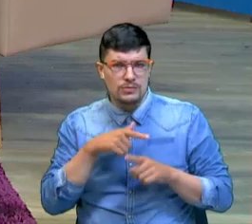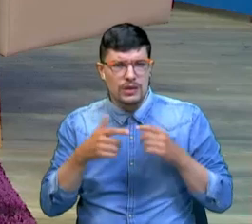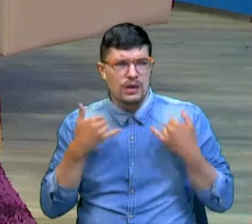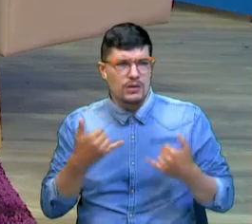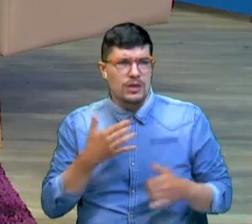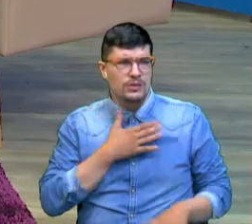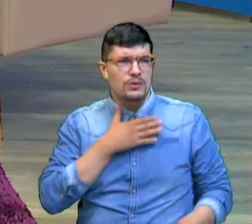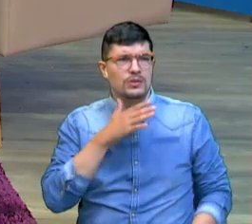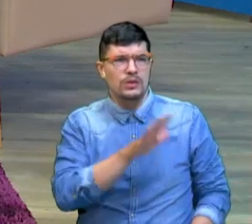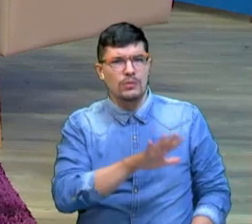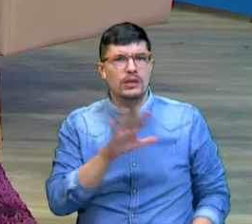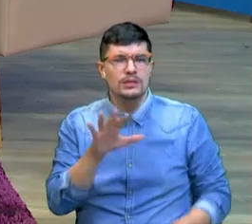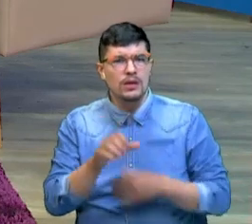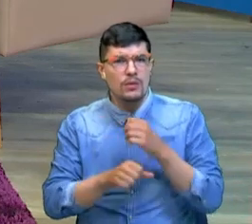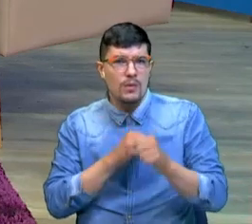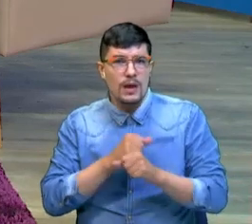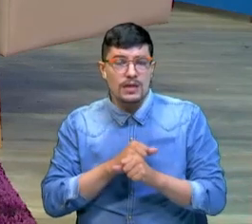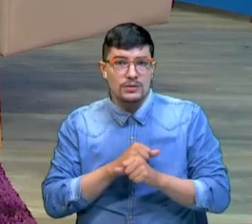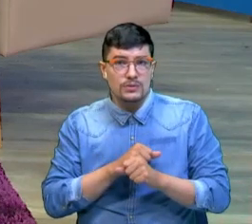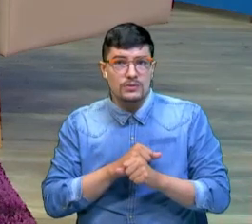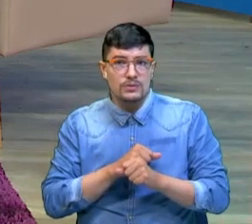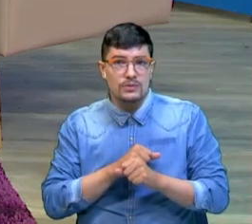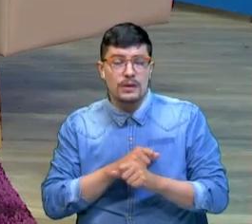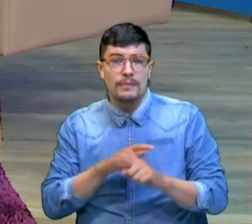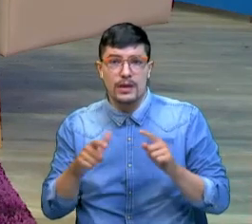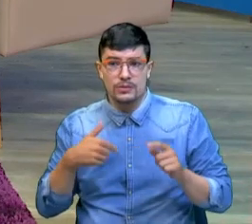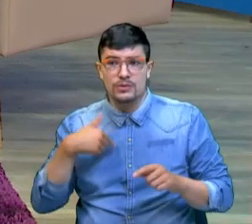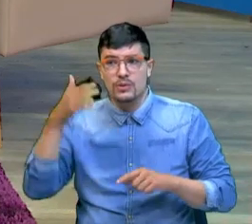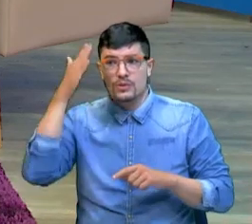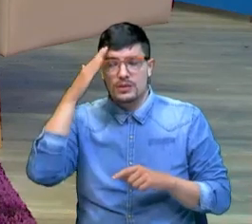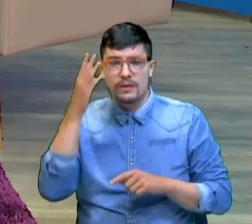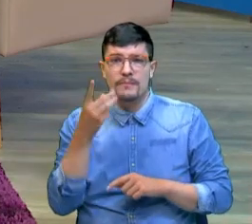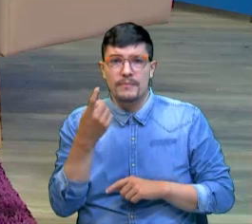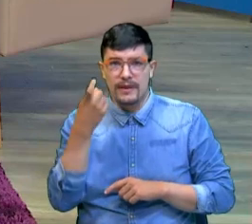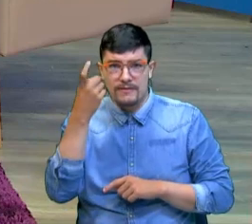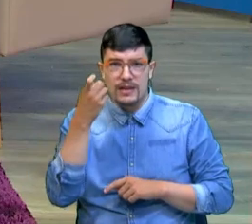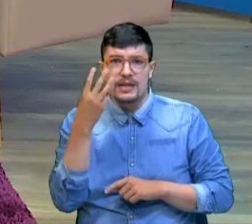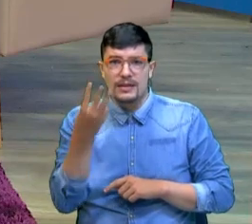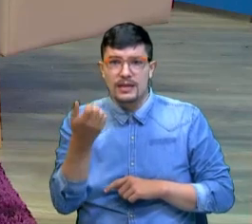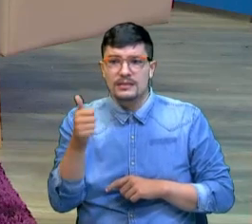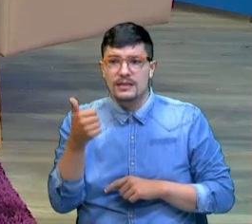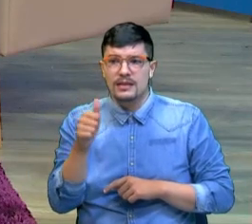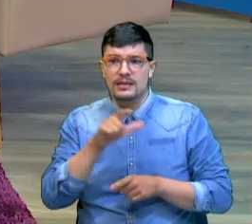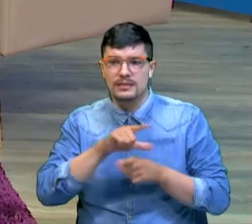55 años. Sé que me faltan 310 semanas,